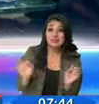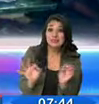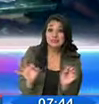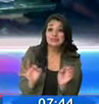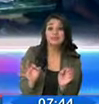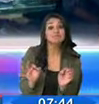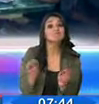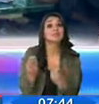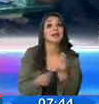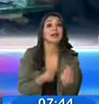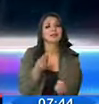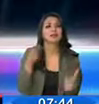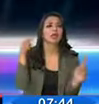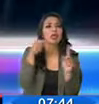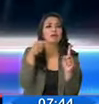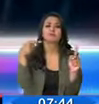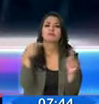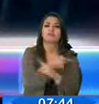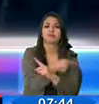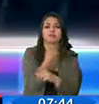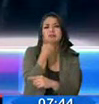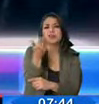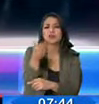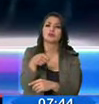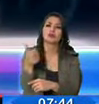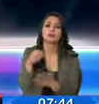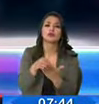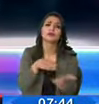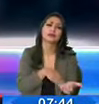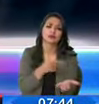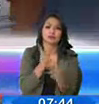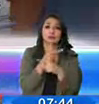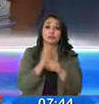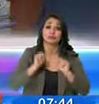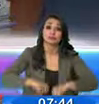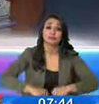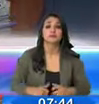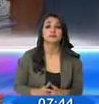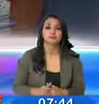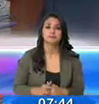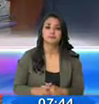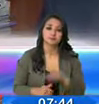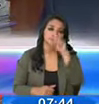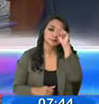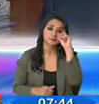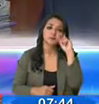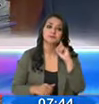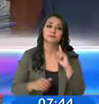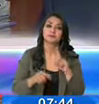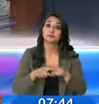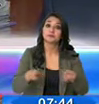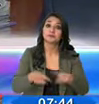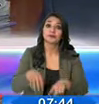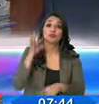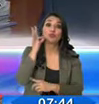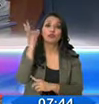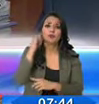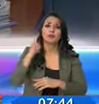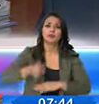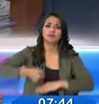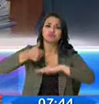superior, es muy probable que decidan incursionar en proyectos productivos. Tenemos muchas mujeres que están ocupando